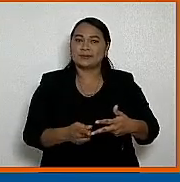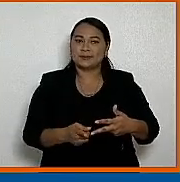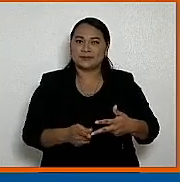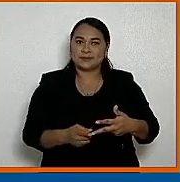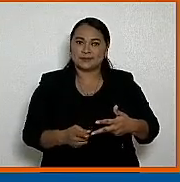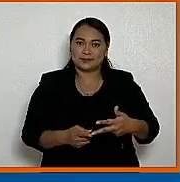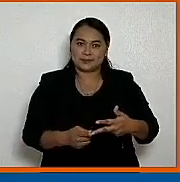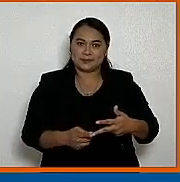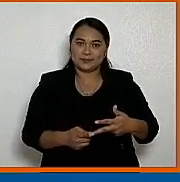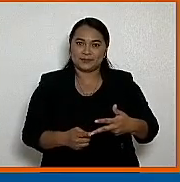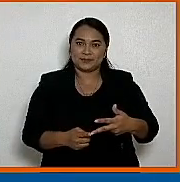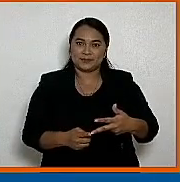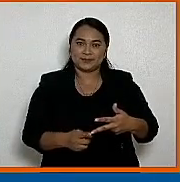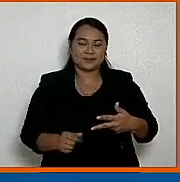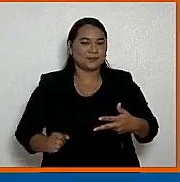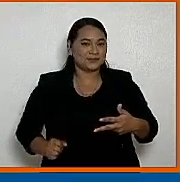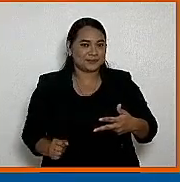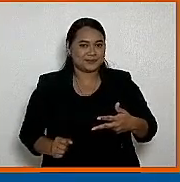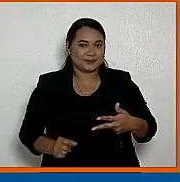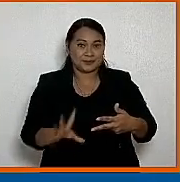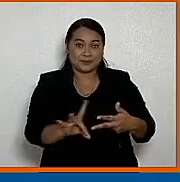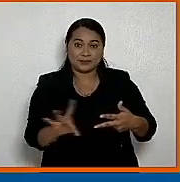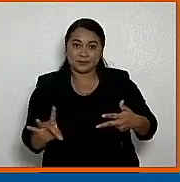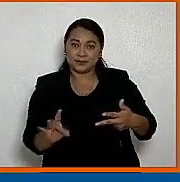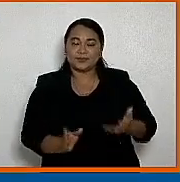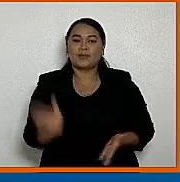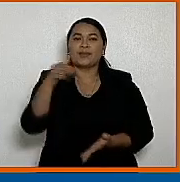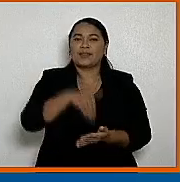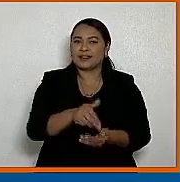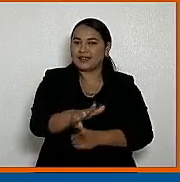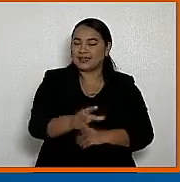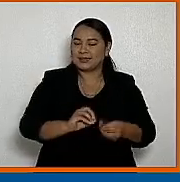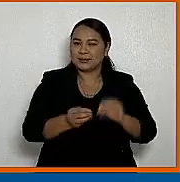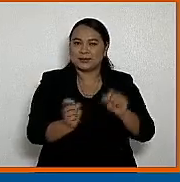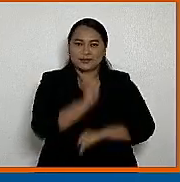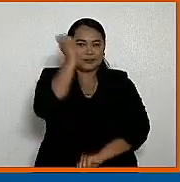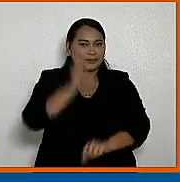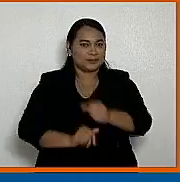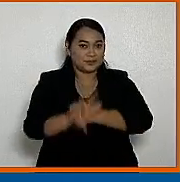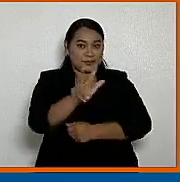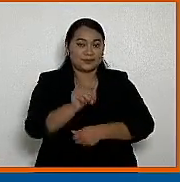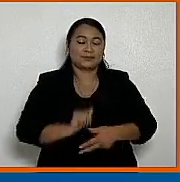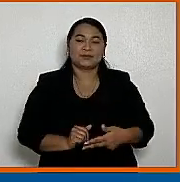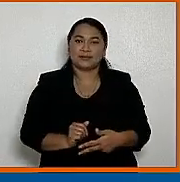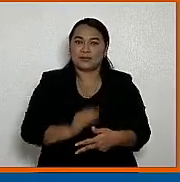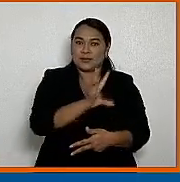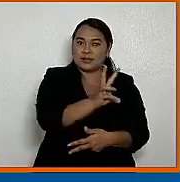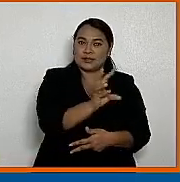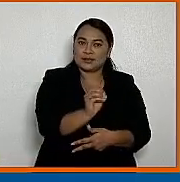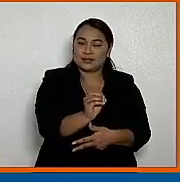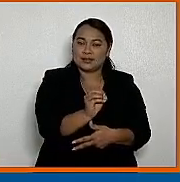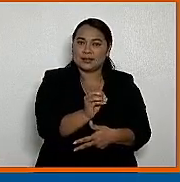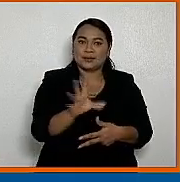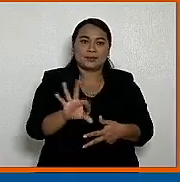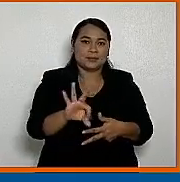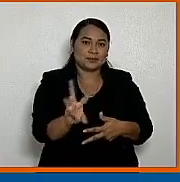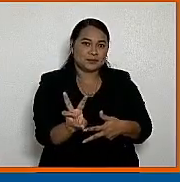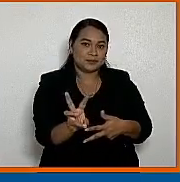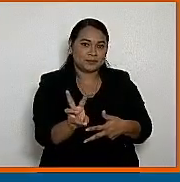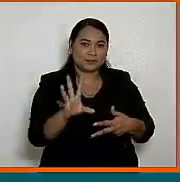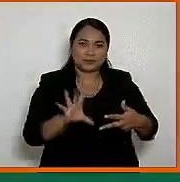número afortunado ganador, el 88. Los números ganadores en esta linda mañana son 60, 96